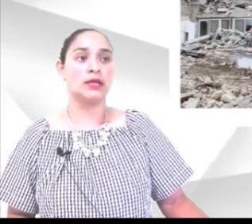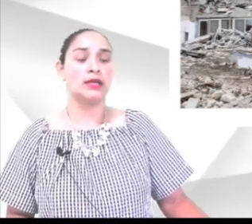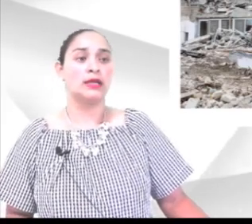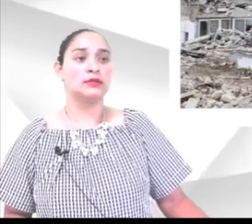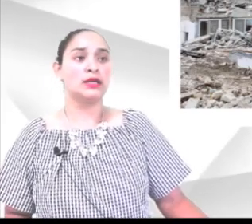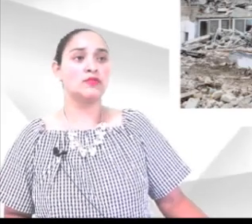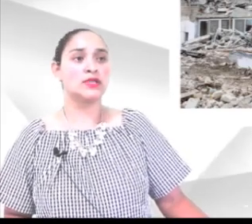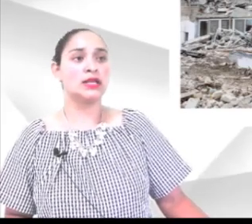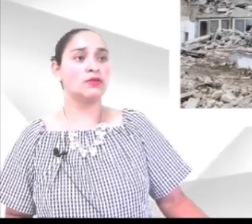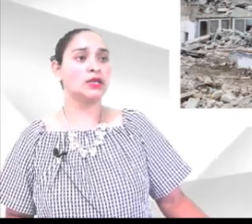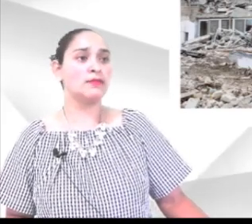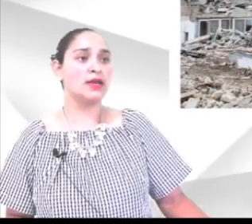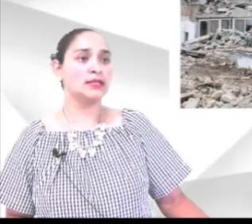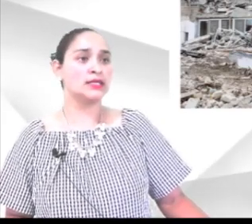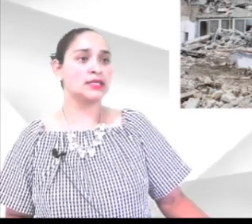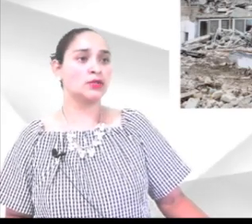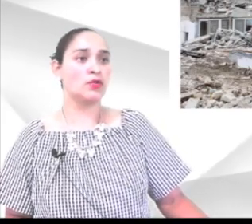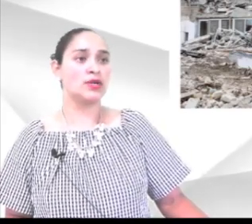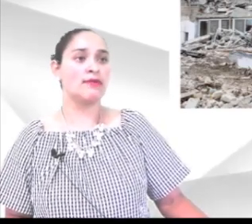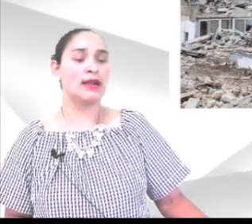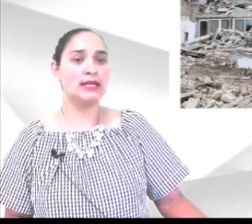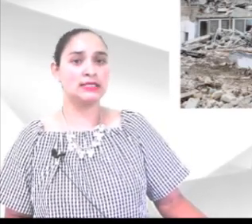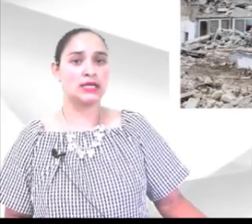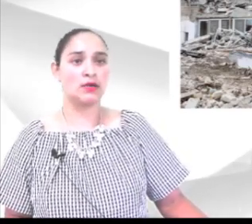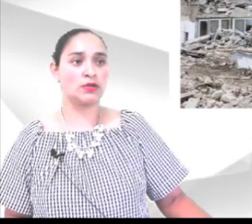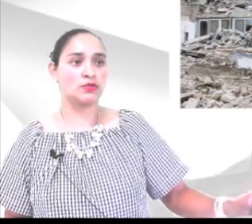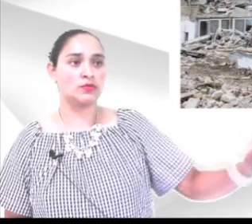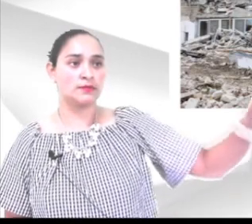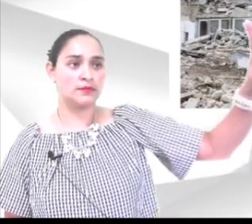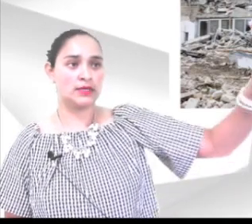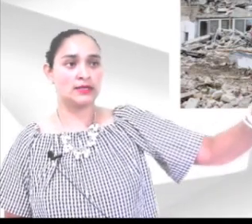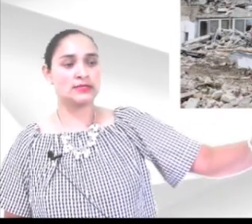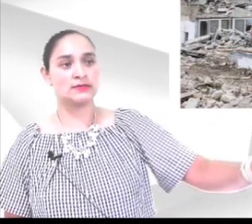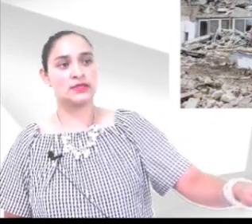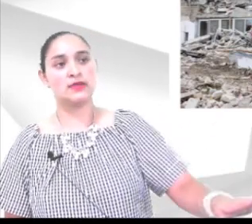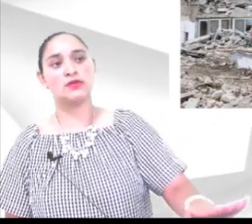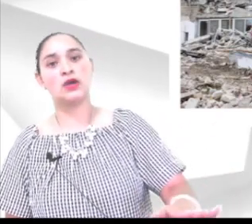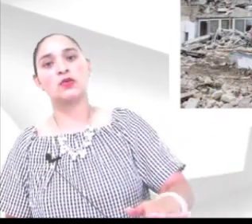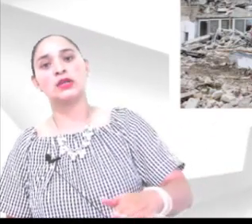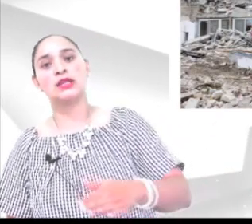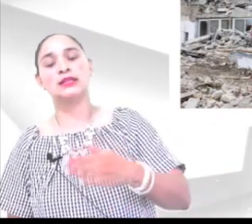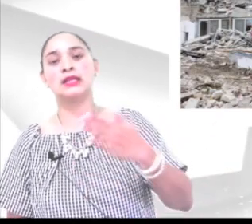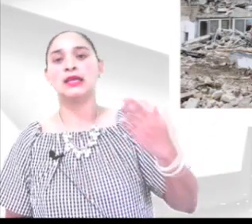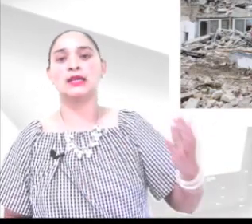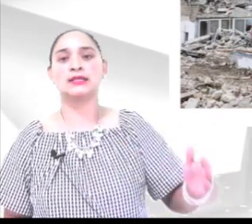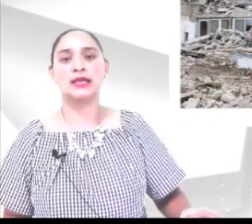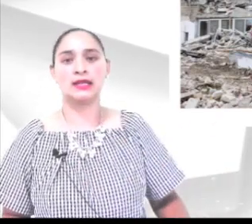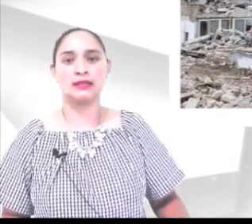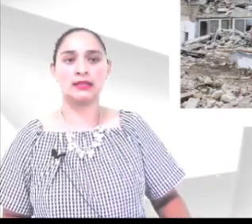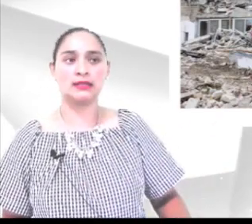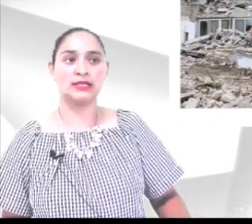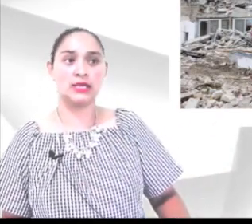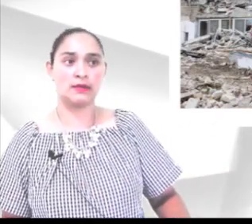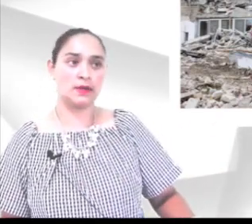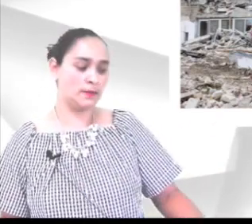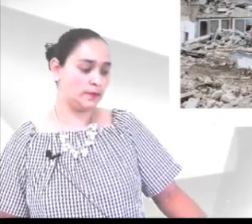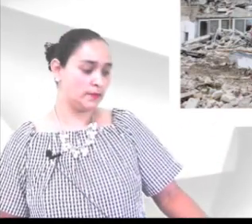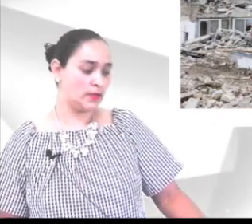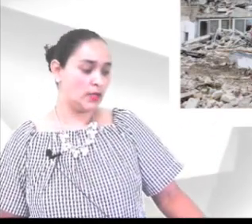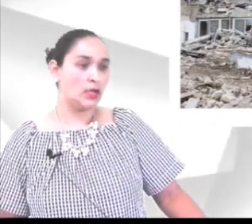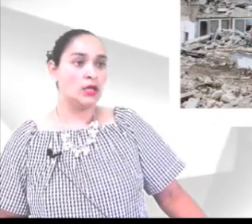¿verdad? Tenemos ahí en la otra imagen del centro una avalancha. Es cuando, ¿verdad?, se viene una corriente exagerada de